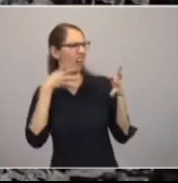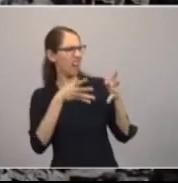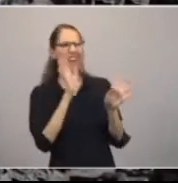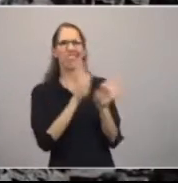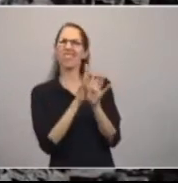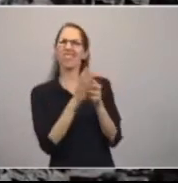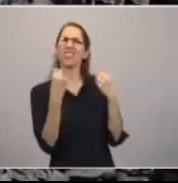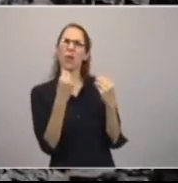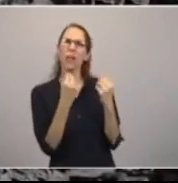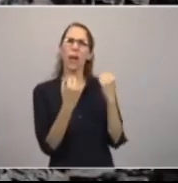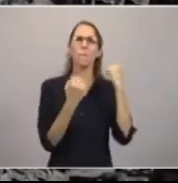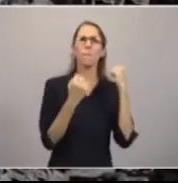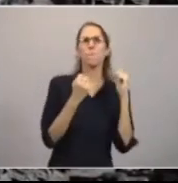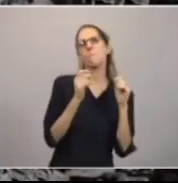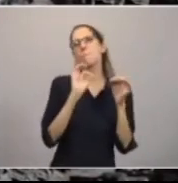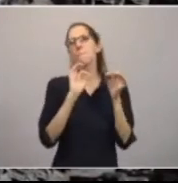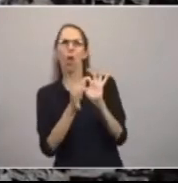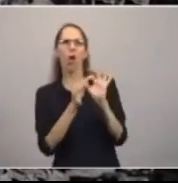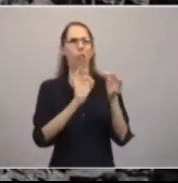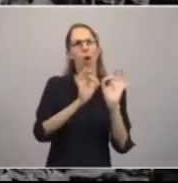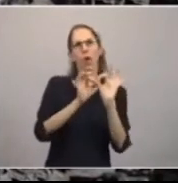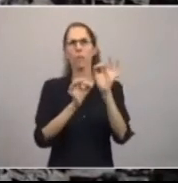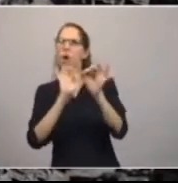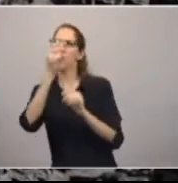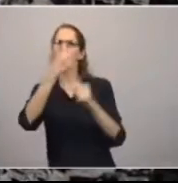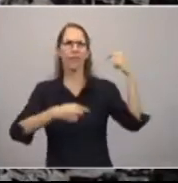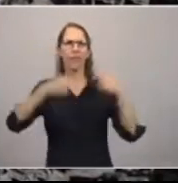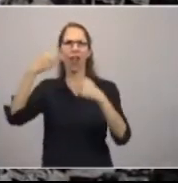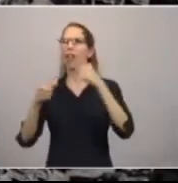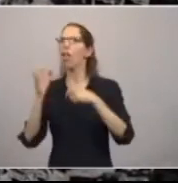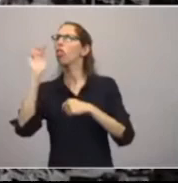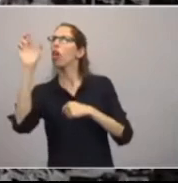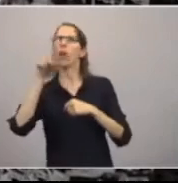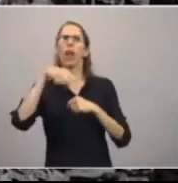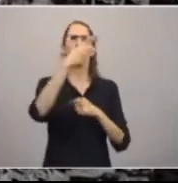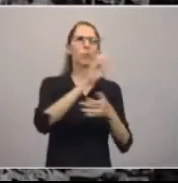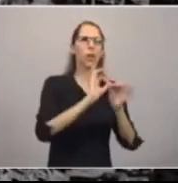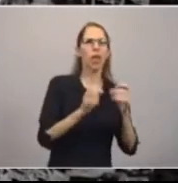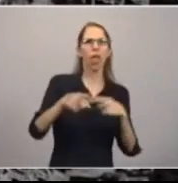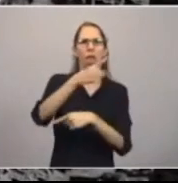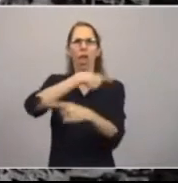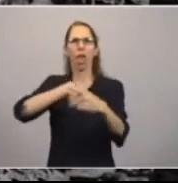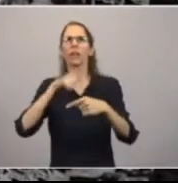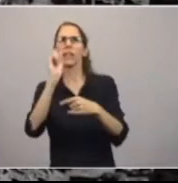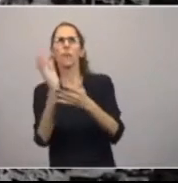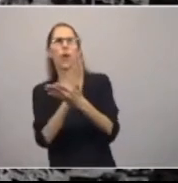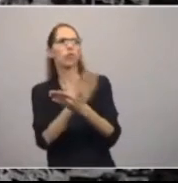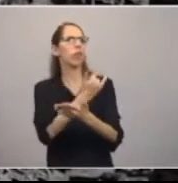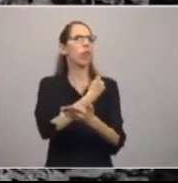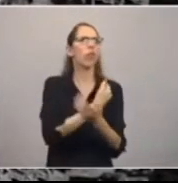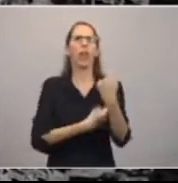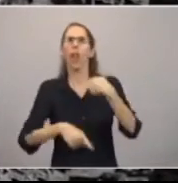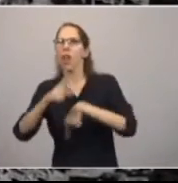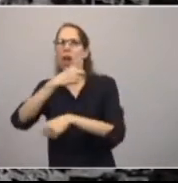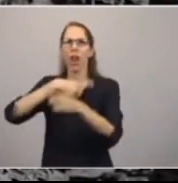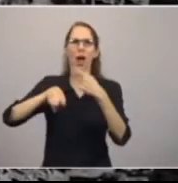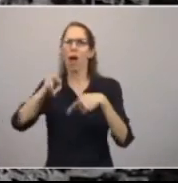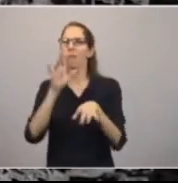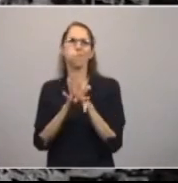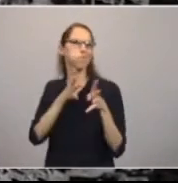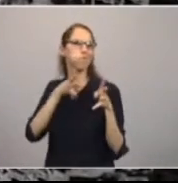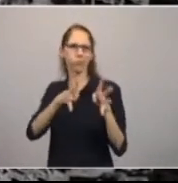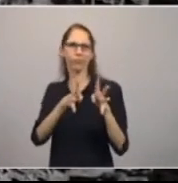discusión entre el dólar y otras monedas, y dónde se producen las cosas y quién las compra. Y entonces puso